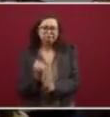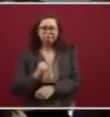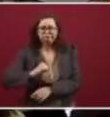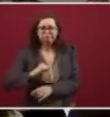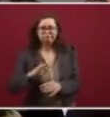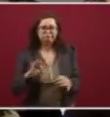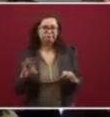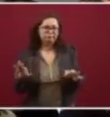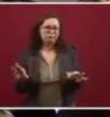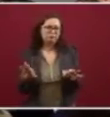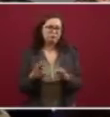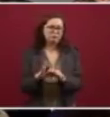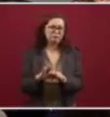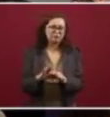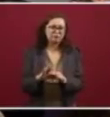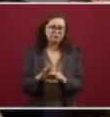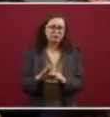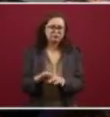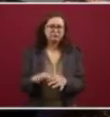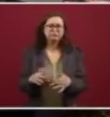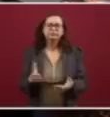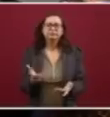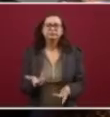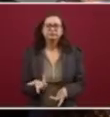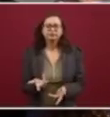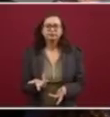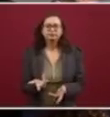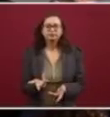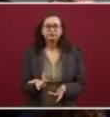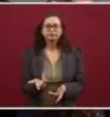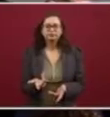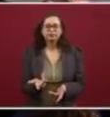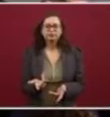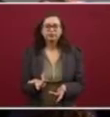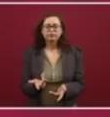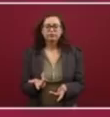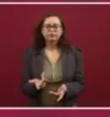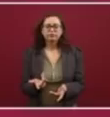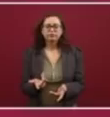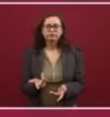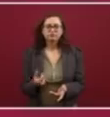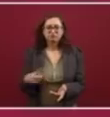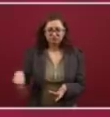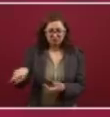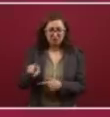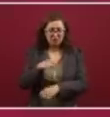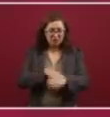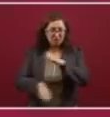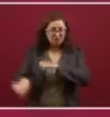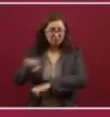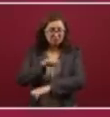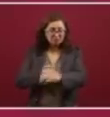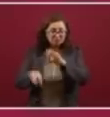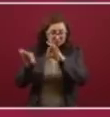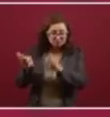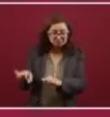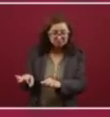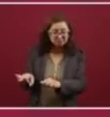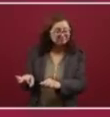que en sentido estricto ni siquiera puede llamárseles empresarios.